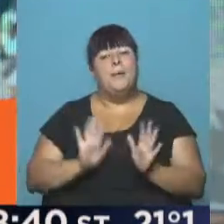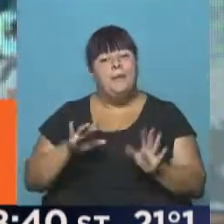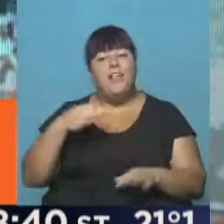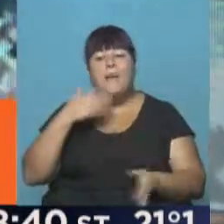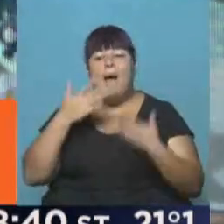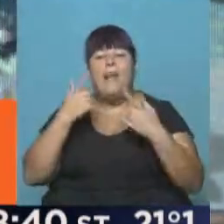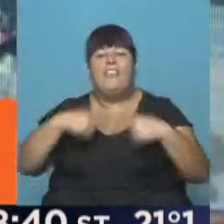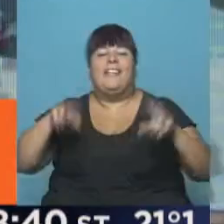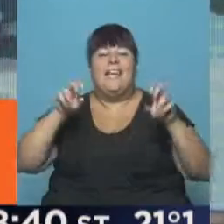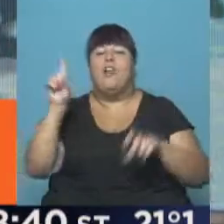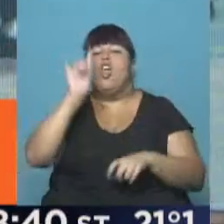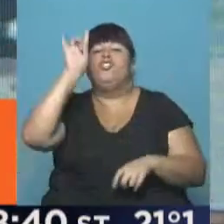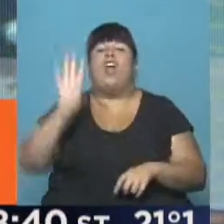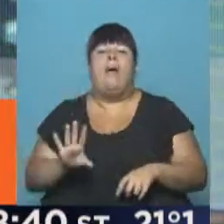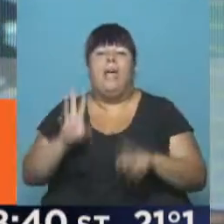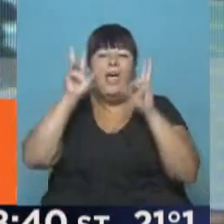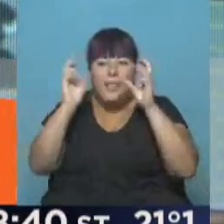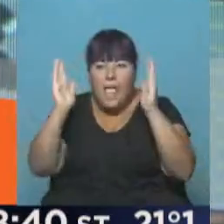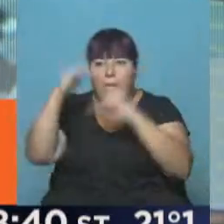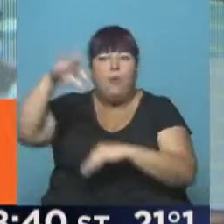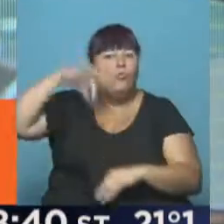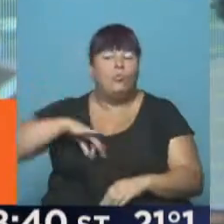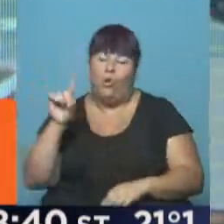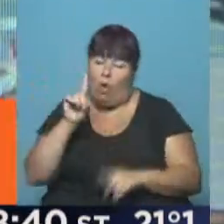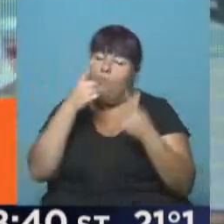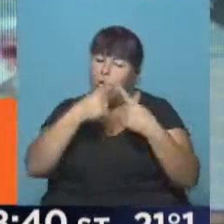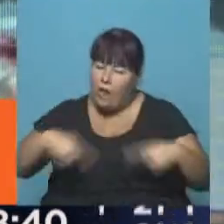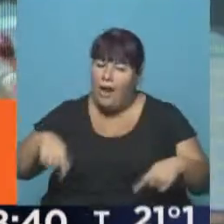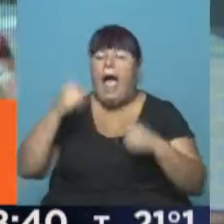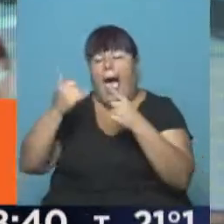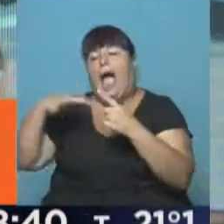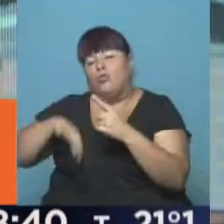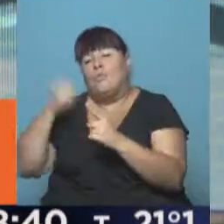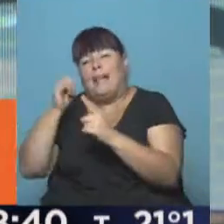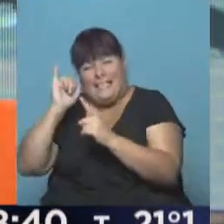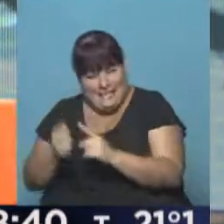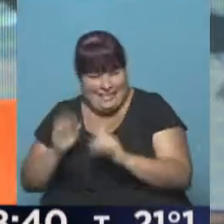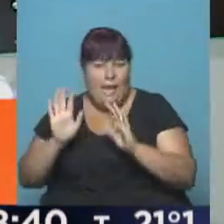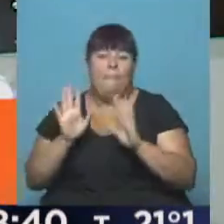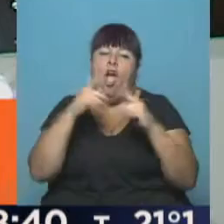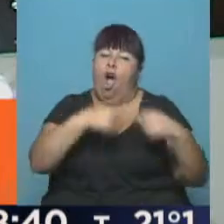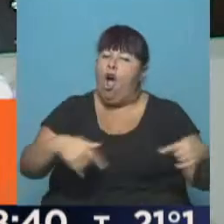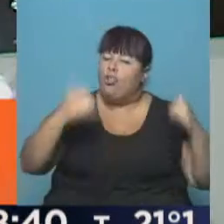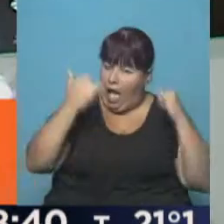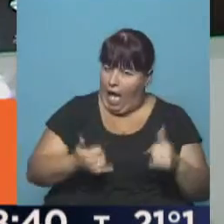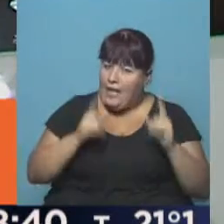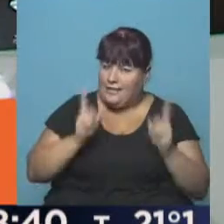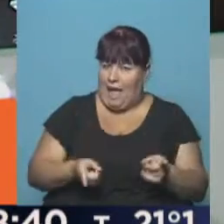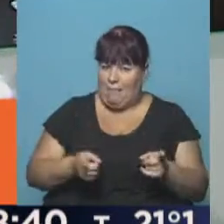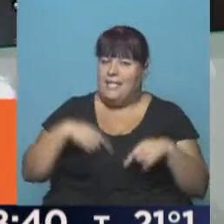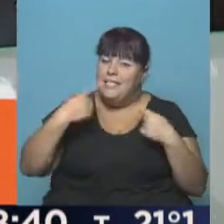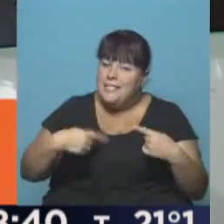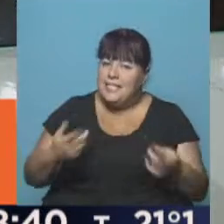que hablar de todo no solamente del sueldo que es una de las variables más importantes pero tenemos que hablar en forma